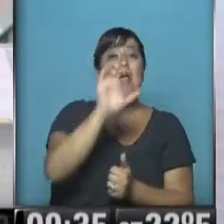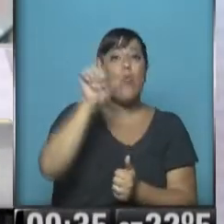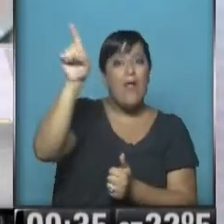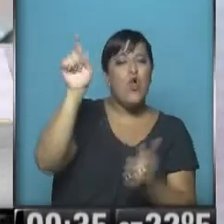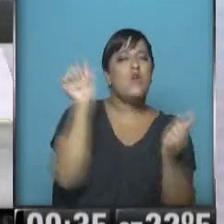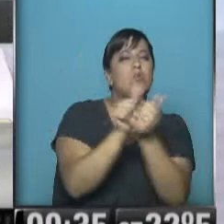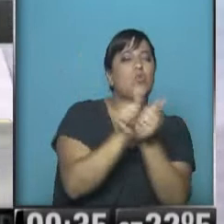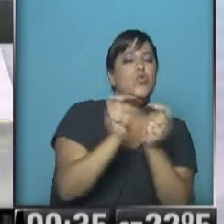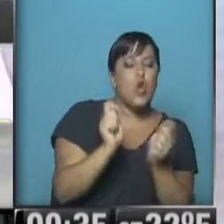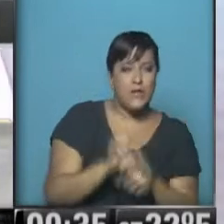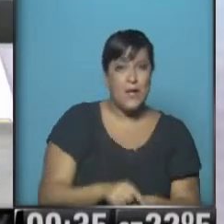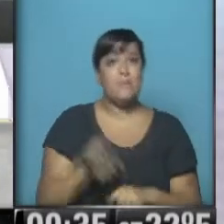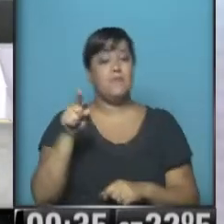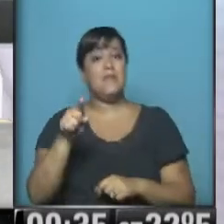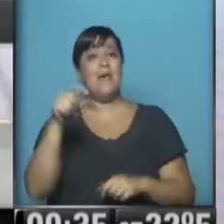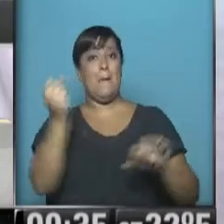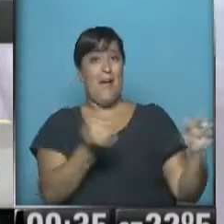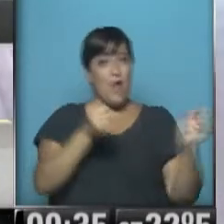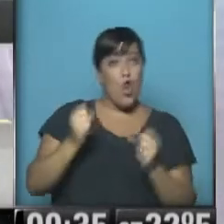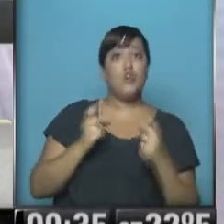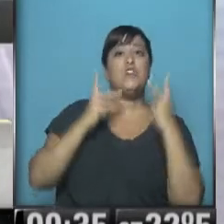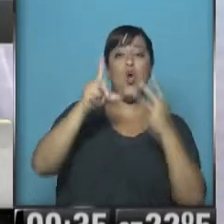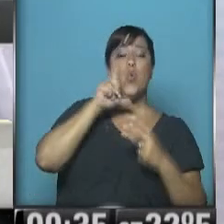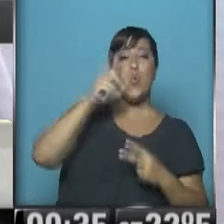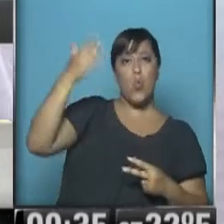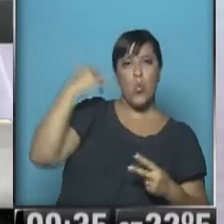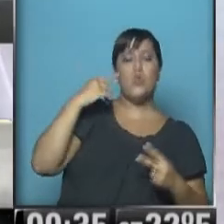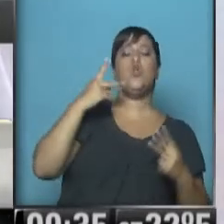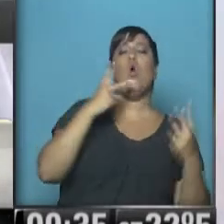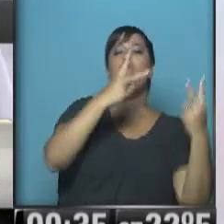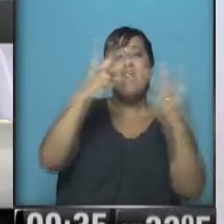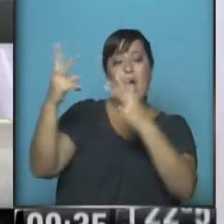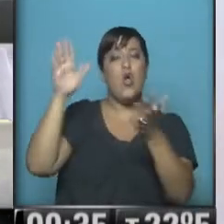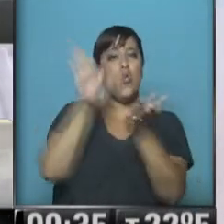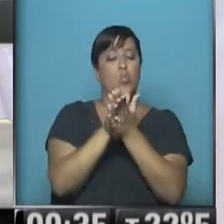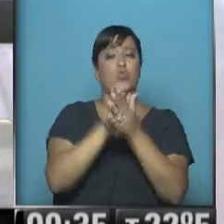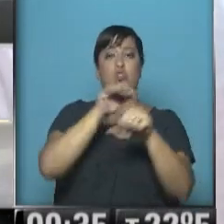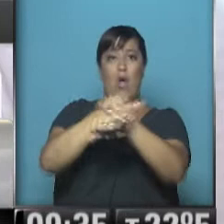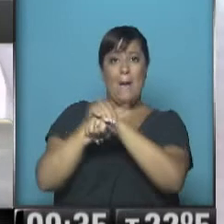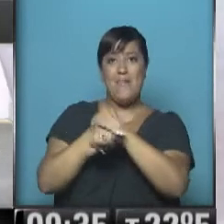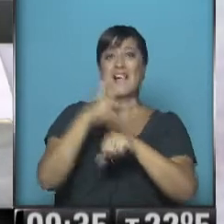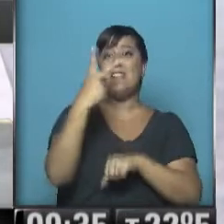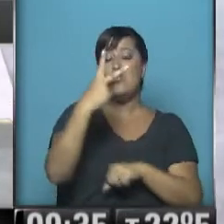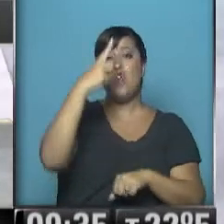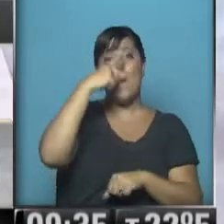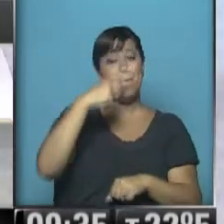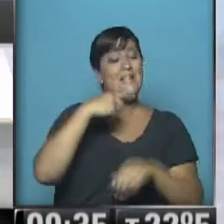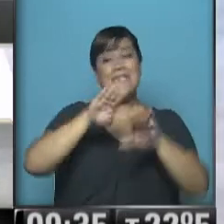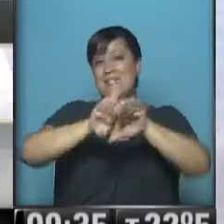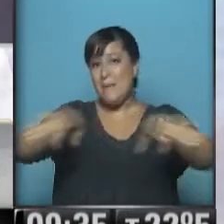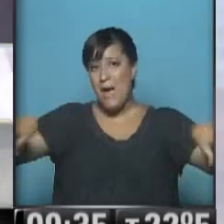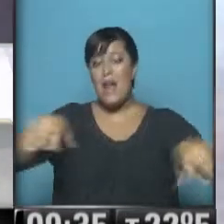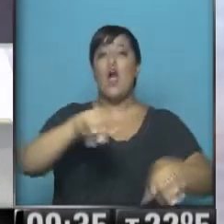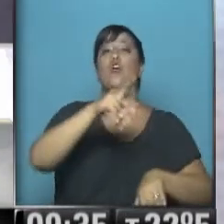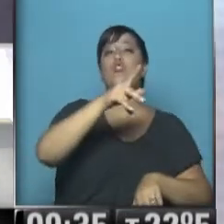Ecuador? ¿Con quién estaba compartiendo? Ella se fue desde acá de Bariloche en julio, se fue viajando con una amiga. Hace unos meses se separaron, la otra chica siguió por Perú,